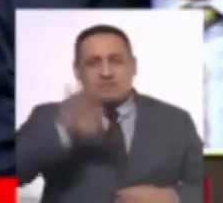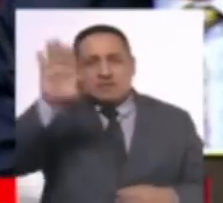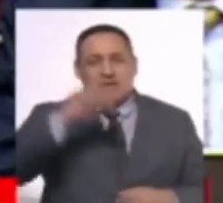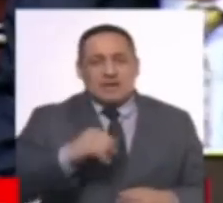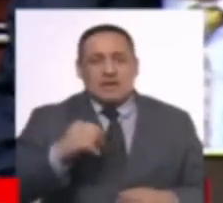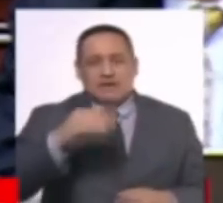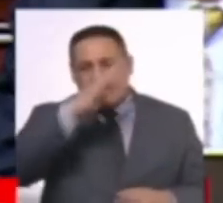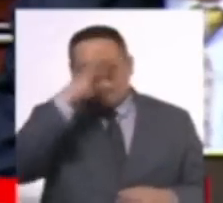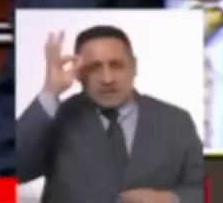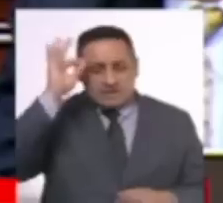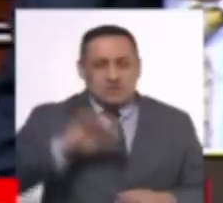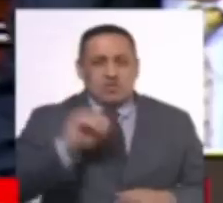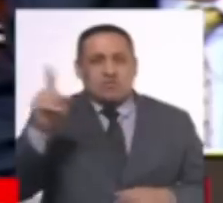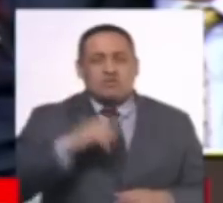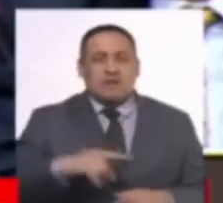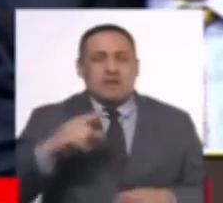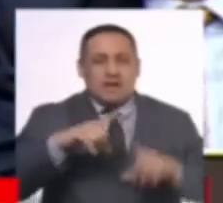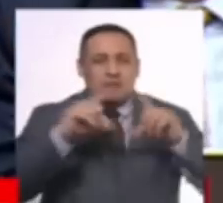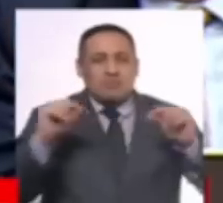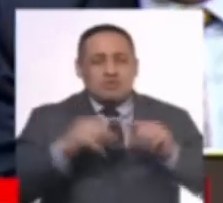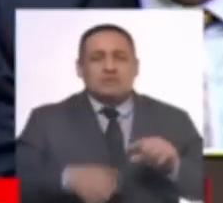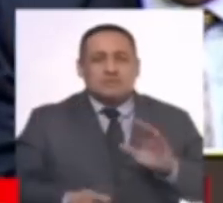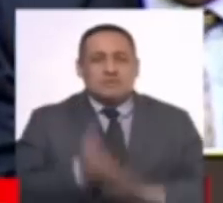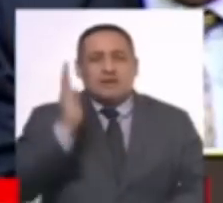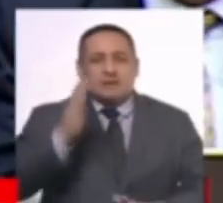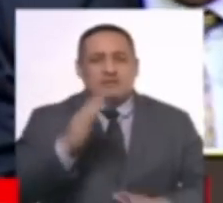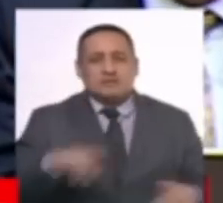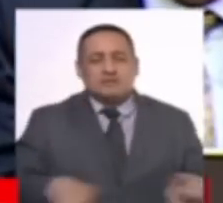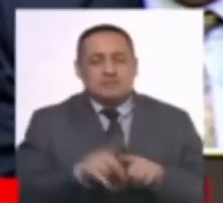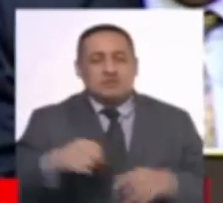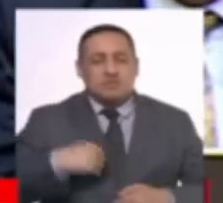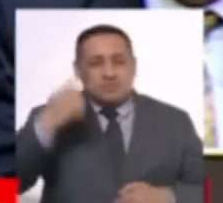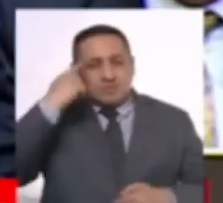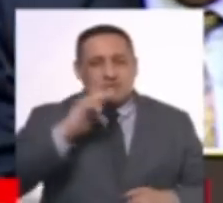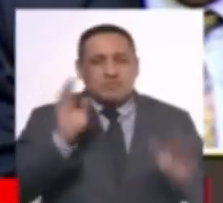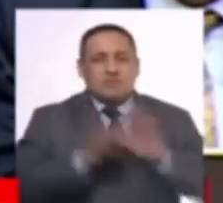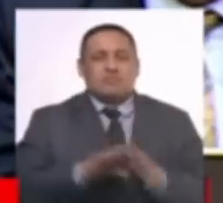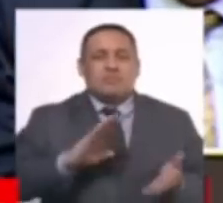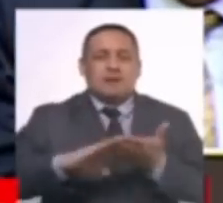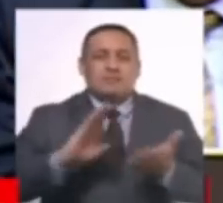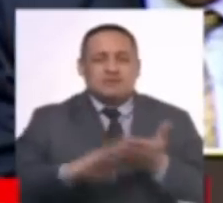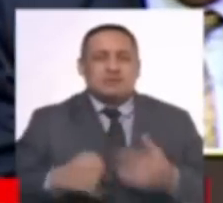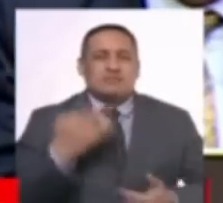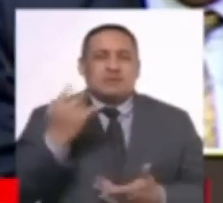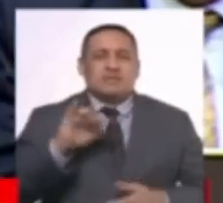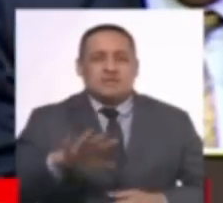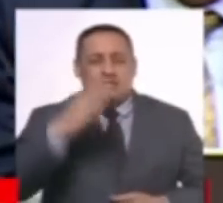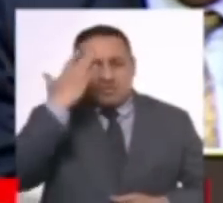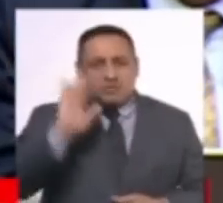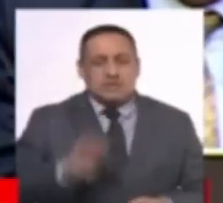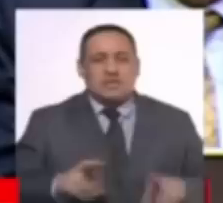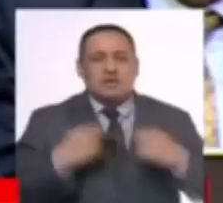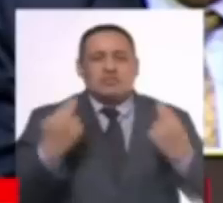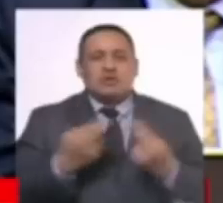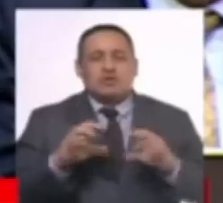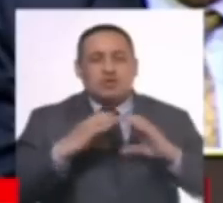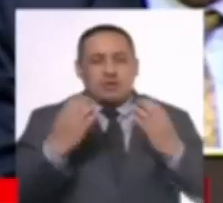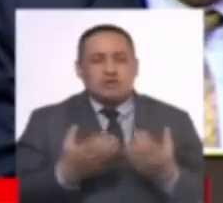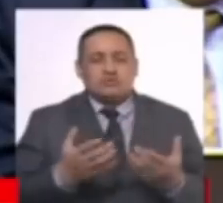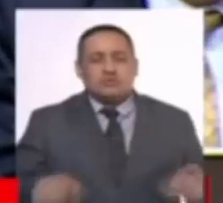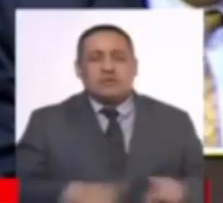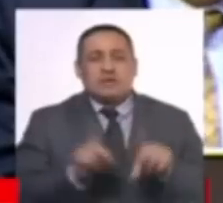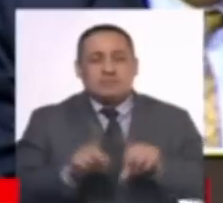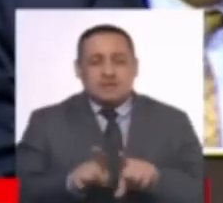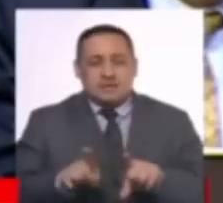París o que se va a Tokio y se va. Imagínense si tuvieran que pedir permiso y esperar 5 días a que se reúna el Congreso.